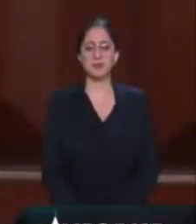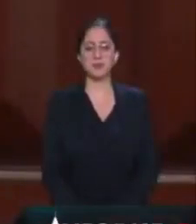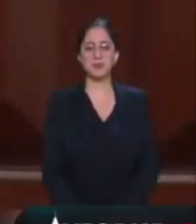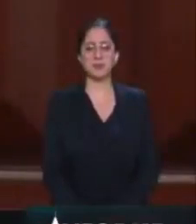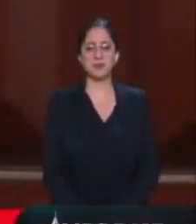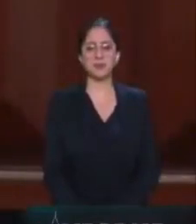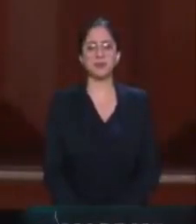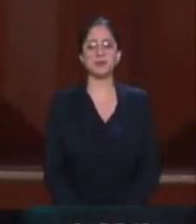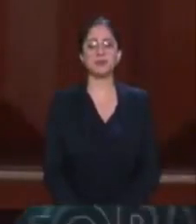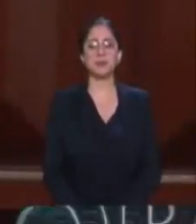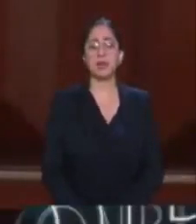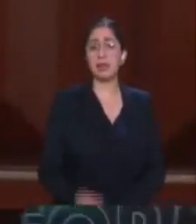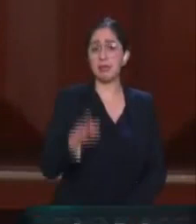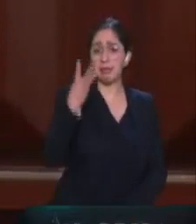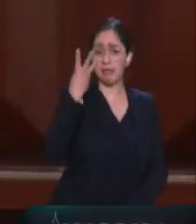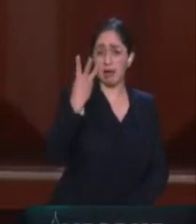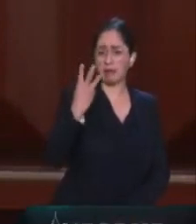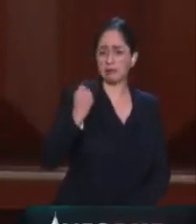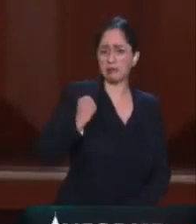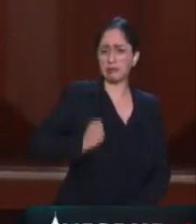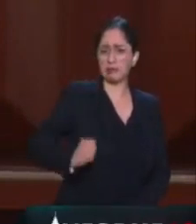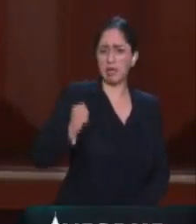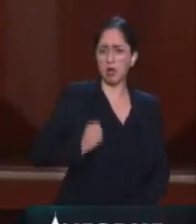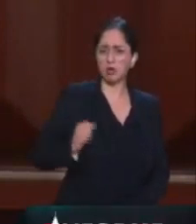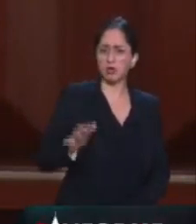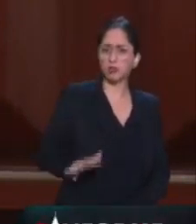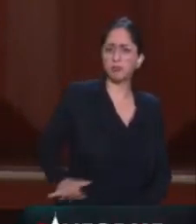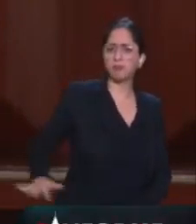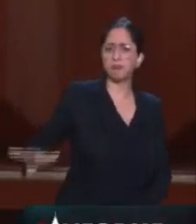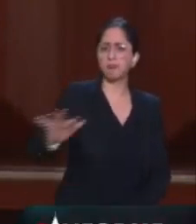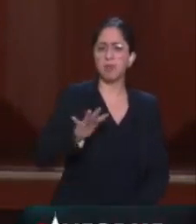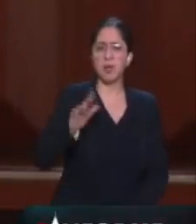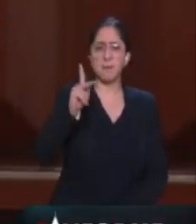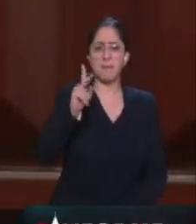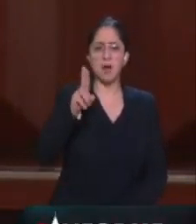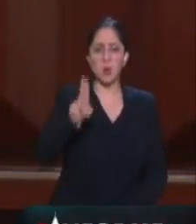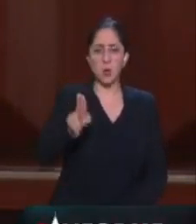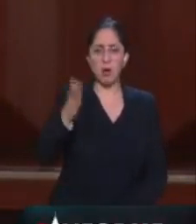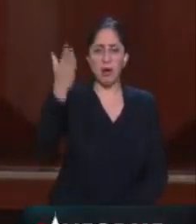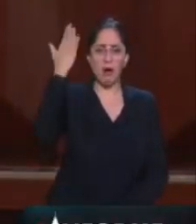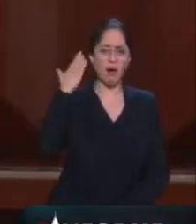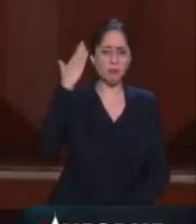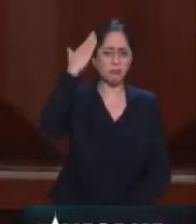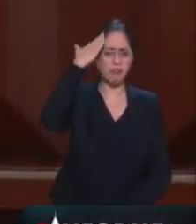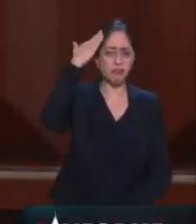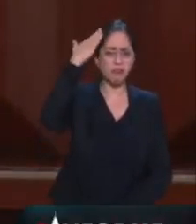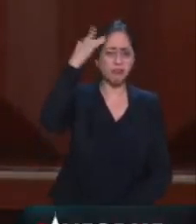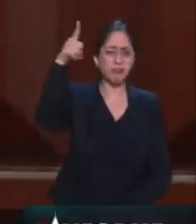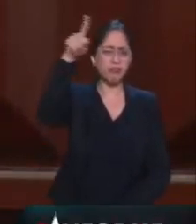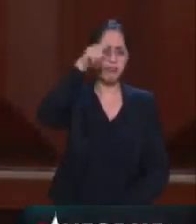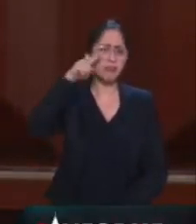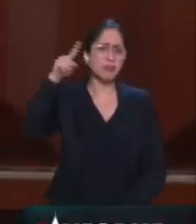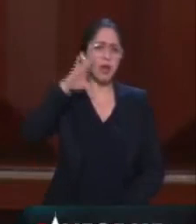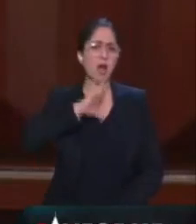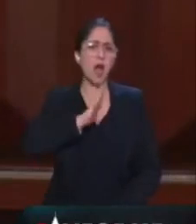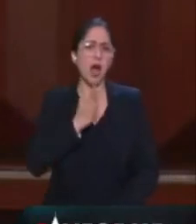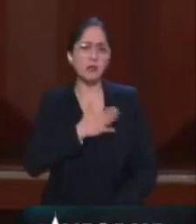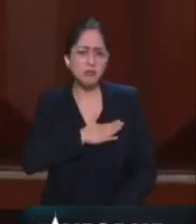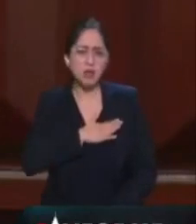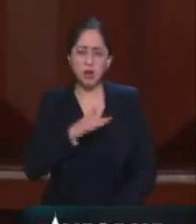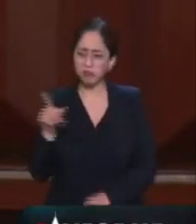Los 3 siglos en los que este territorio perteneció a la corona española le permitieron explotar